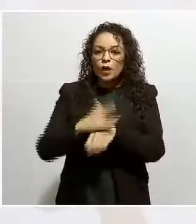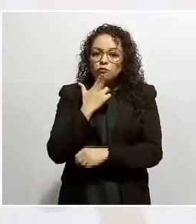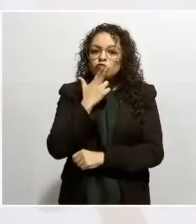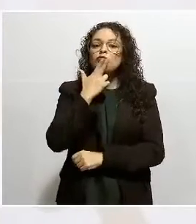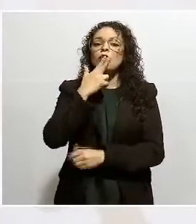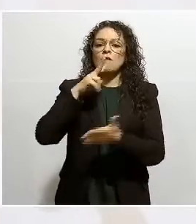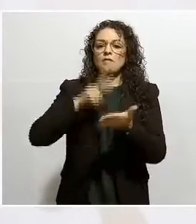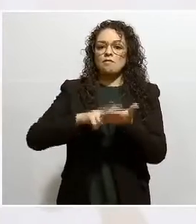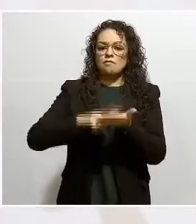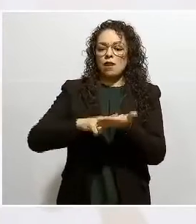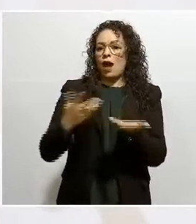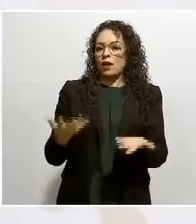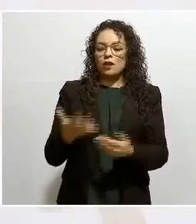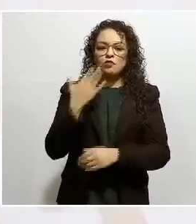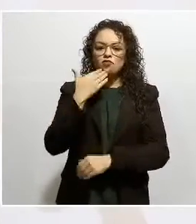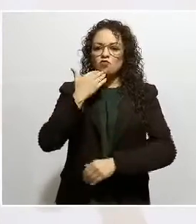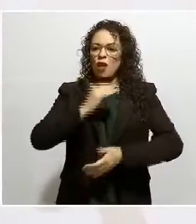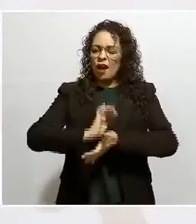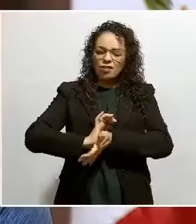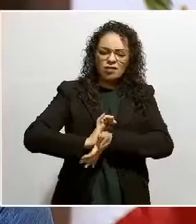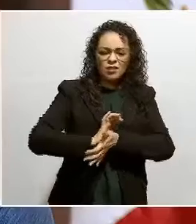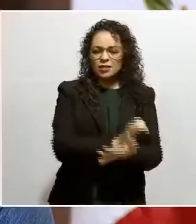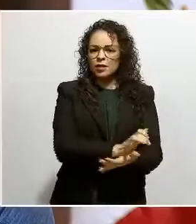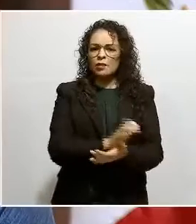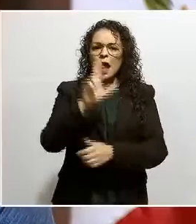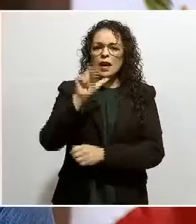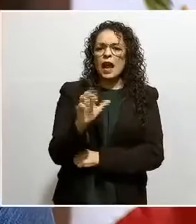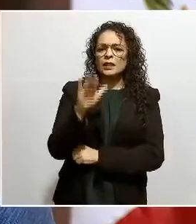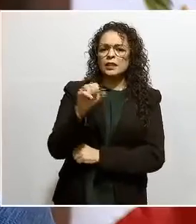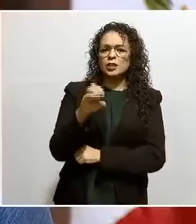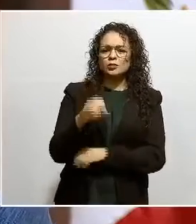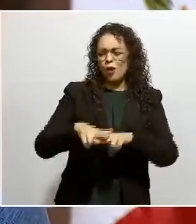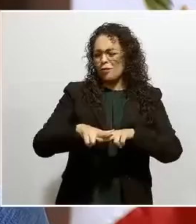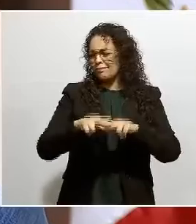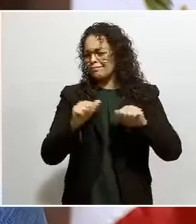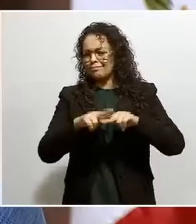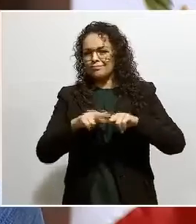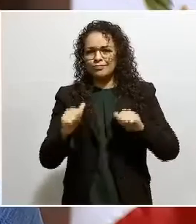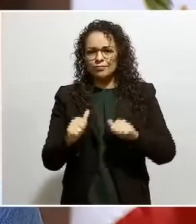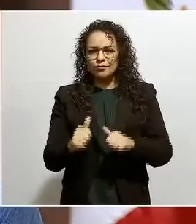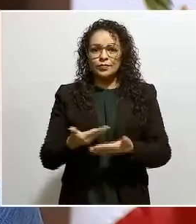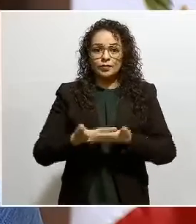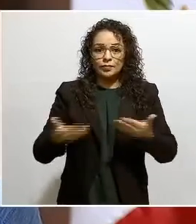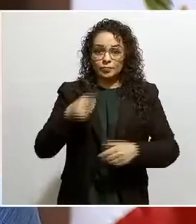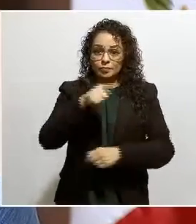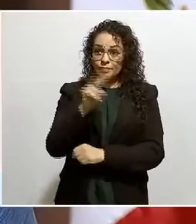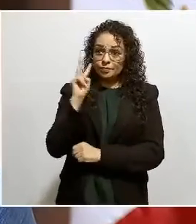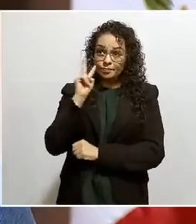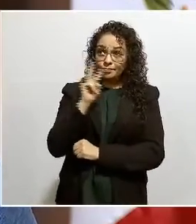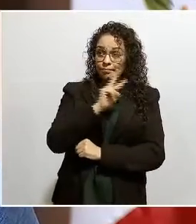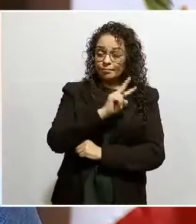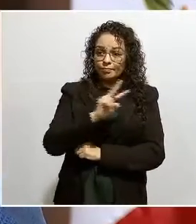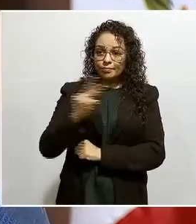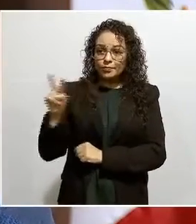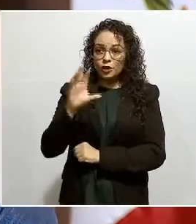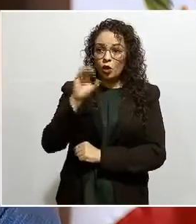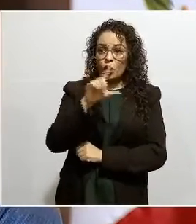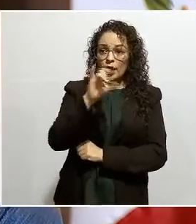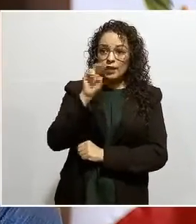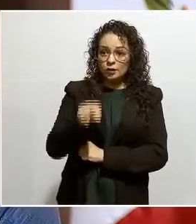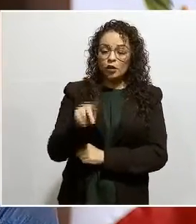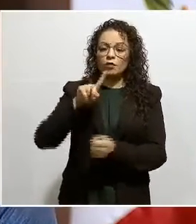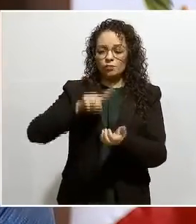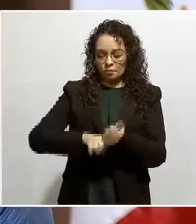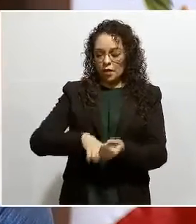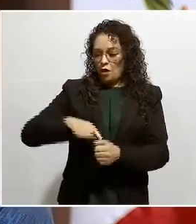un motivo de racismo ni discriminación. Esta colección que hoy el Estado mexicano, como representante del pueblo